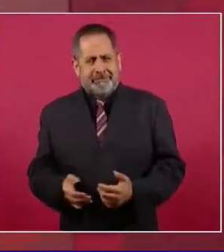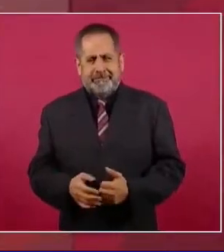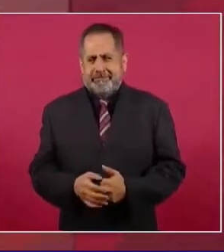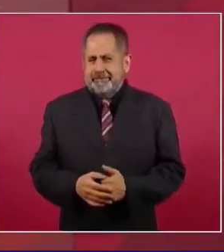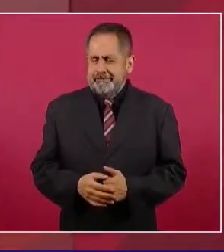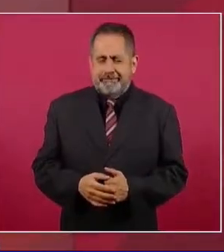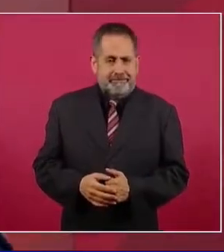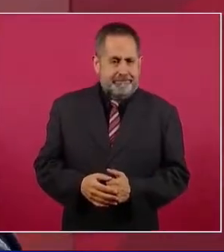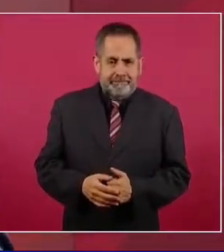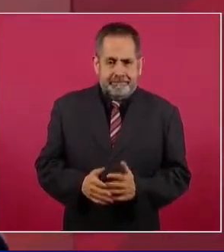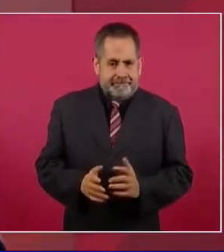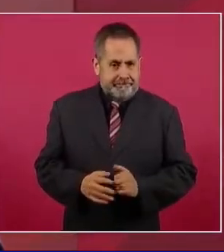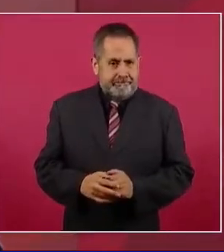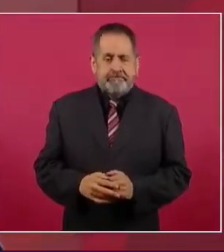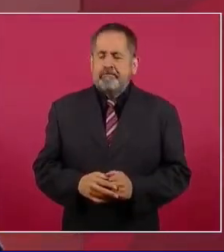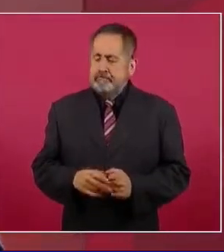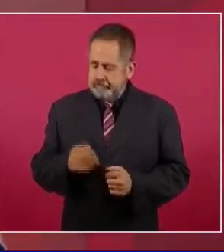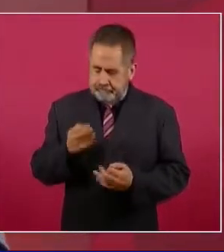Claro que todos